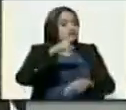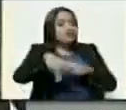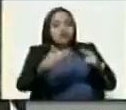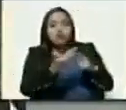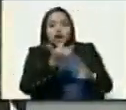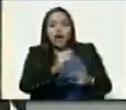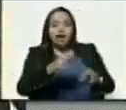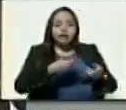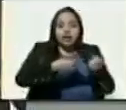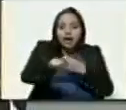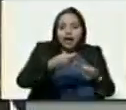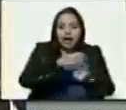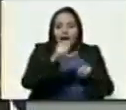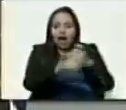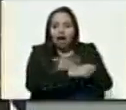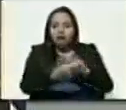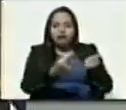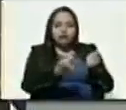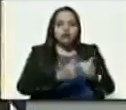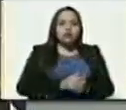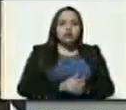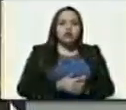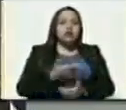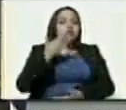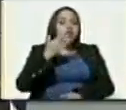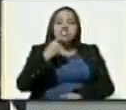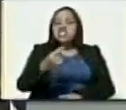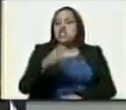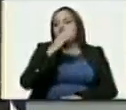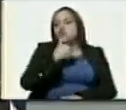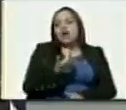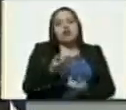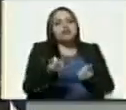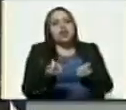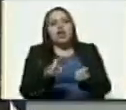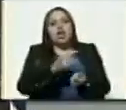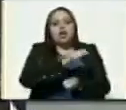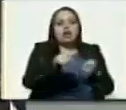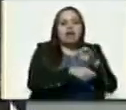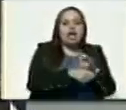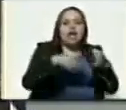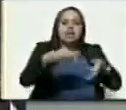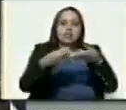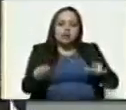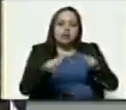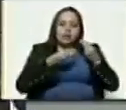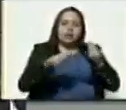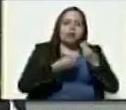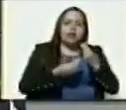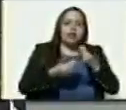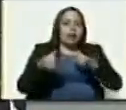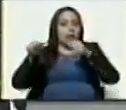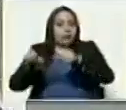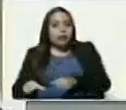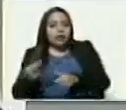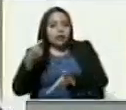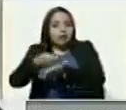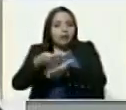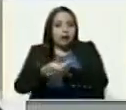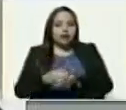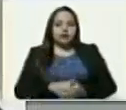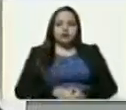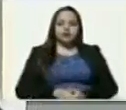monedas, en divisas? La excusa del comerciante es que no tiene cambio, redondeará el vuelto y siempre gana el comerciante y pierde el contribuyente. No,